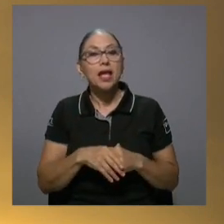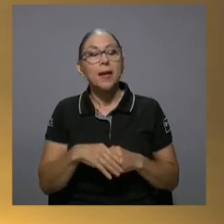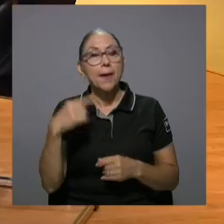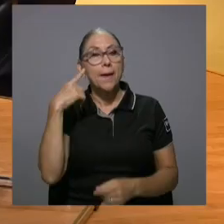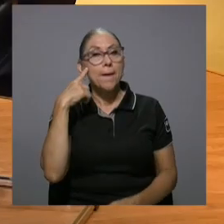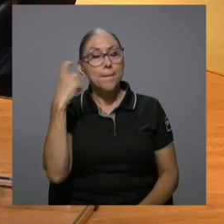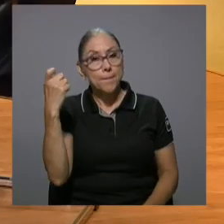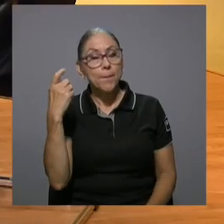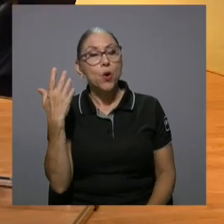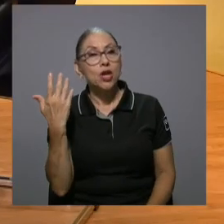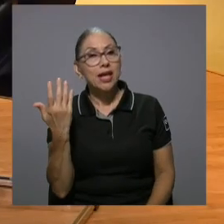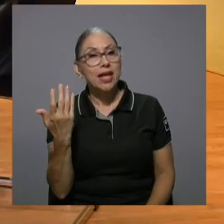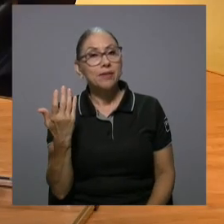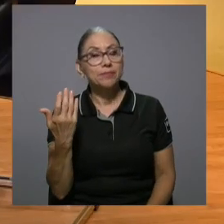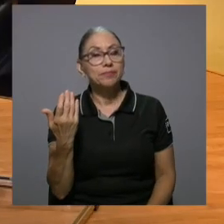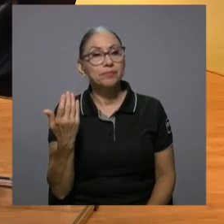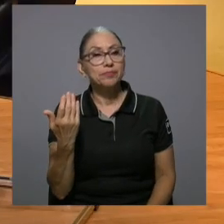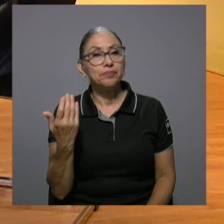porque